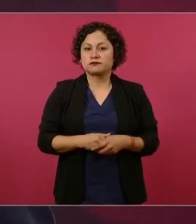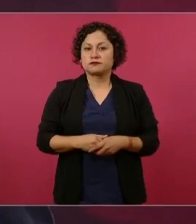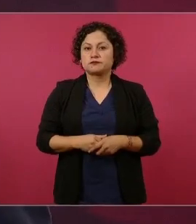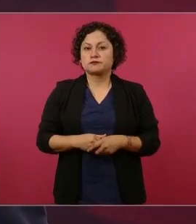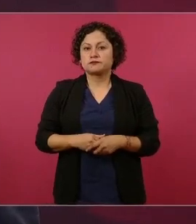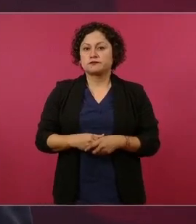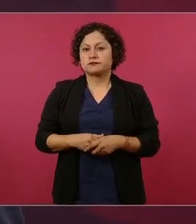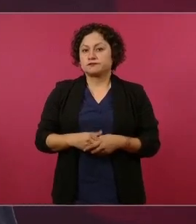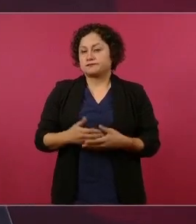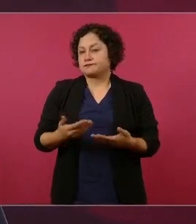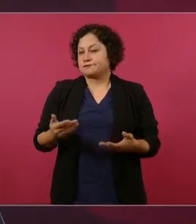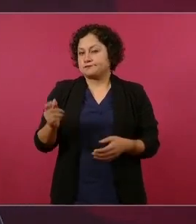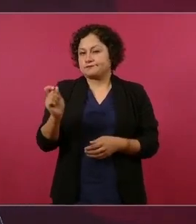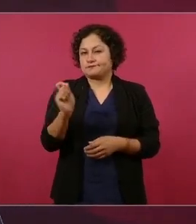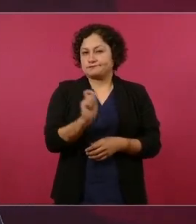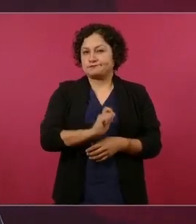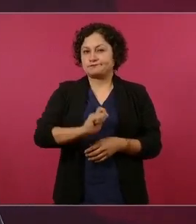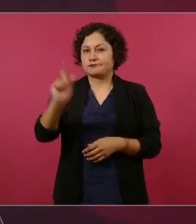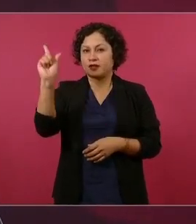Es un profesional,